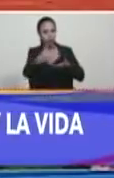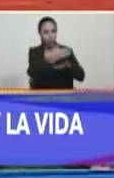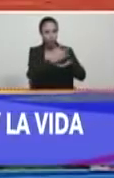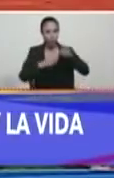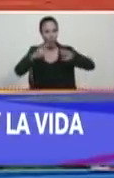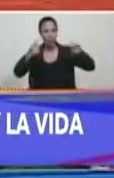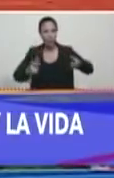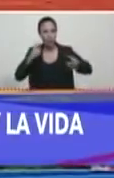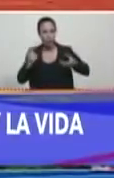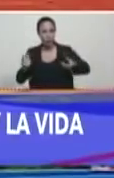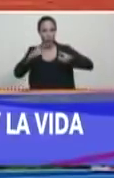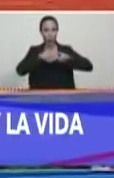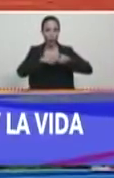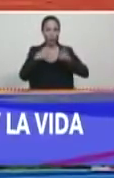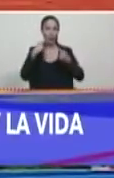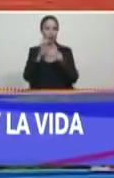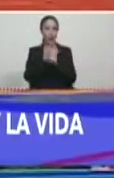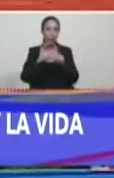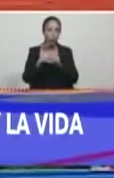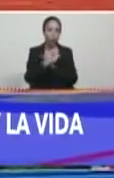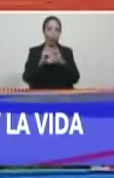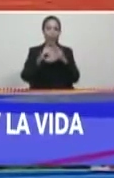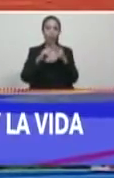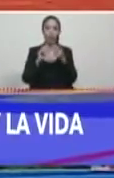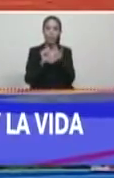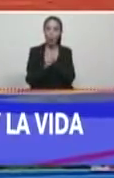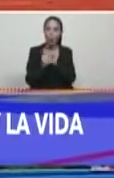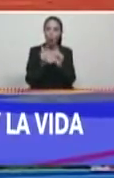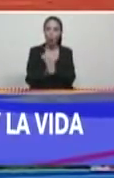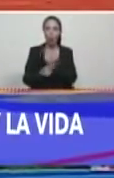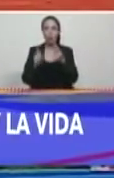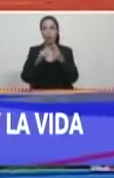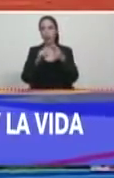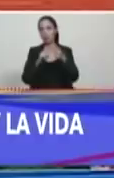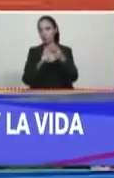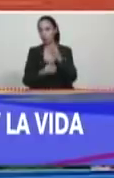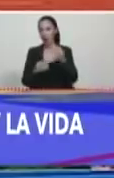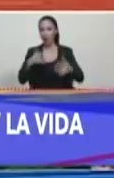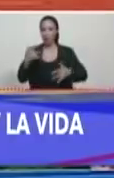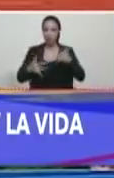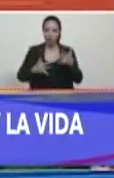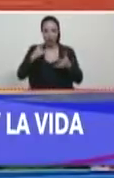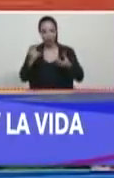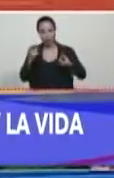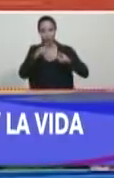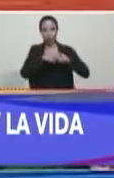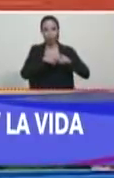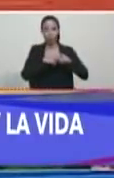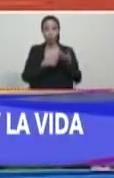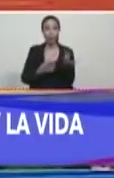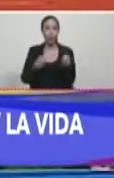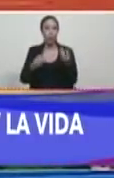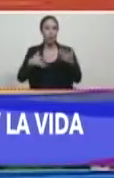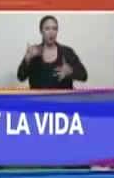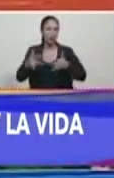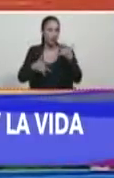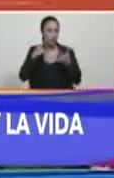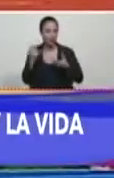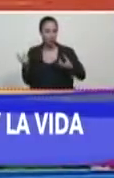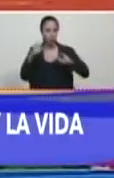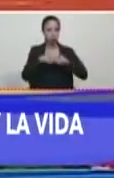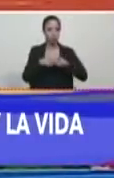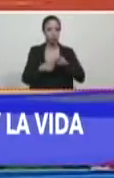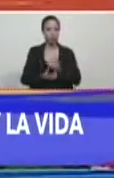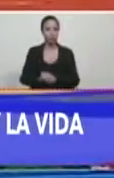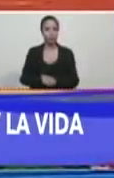de la cultura, del deporte, del colorido de las comunidades en el país y que luchara por la paz